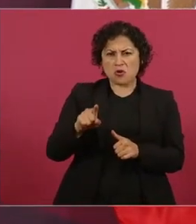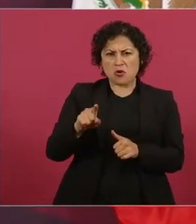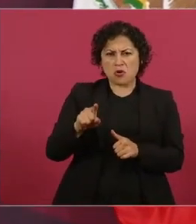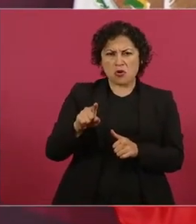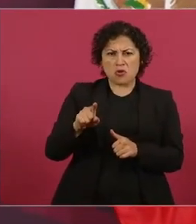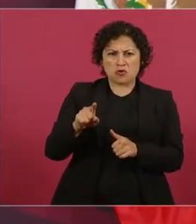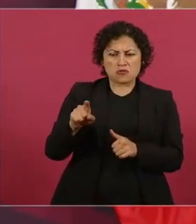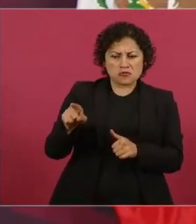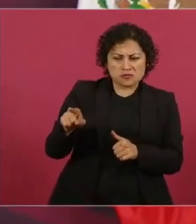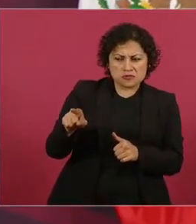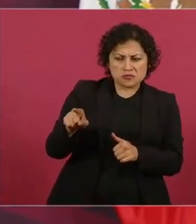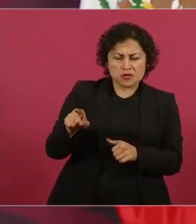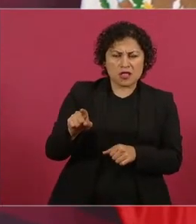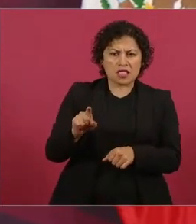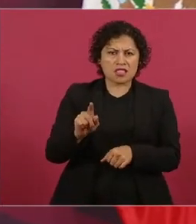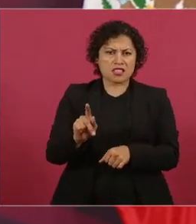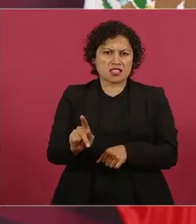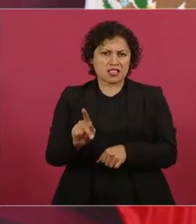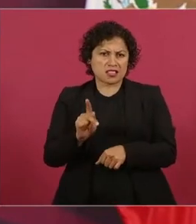bien ensayado, ¿no?